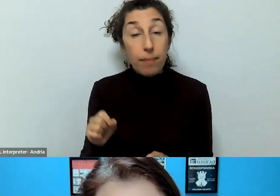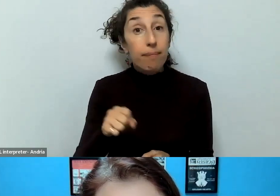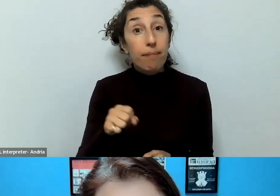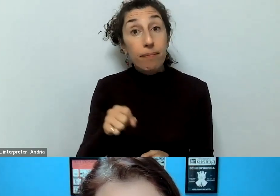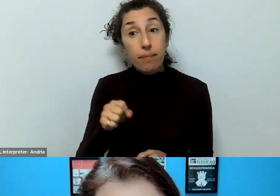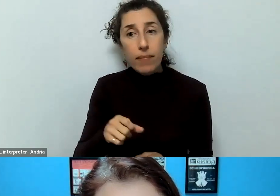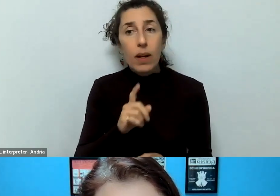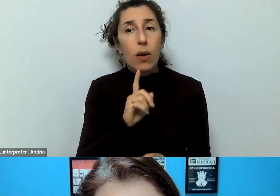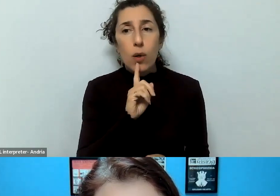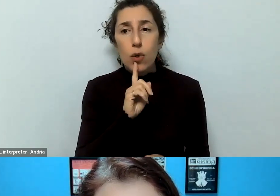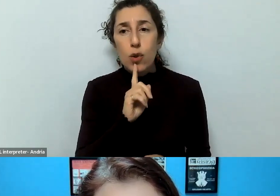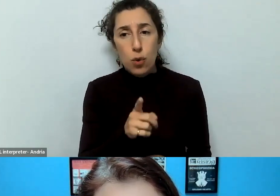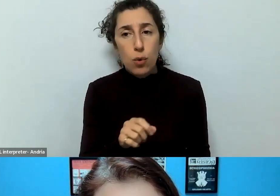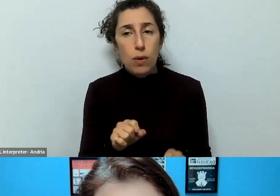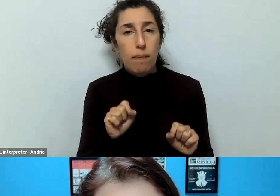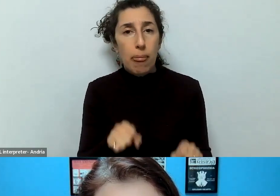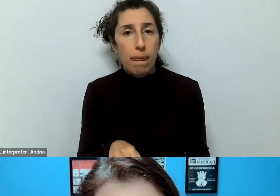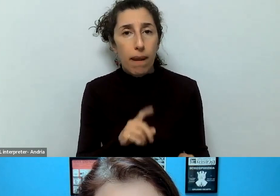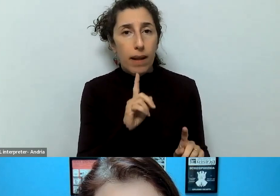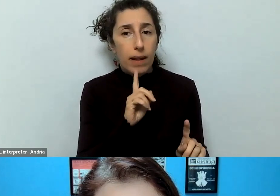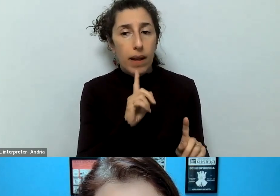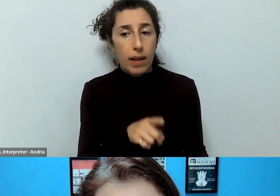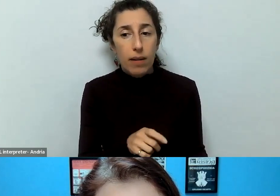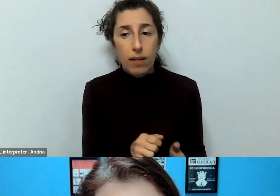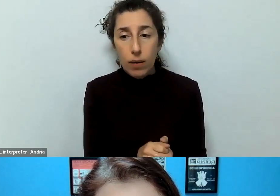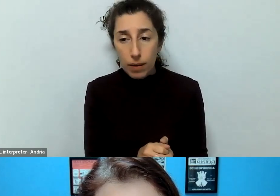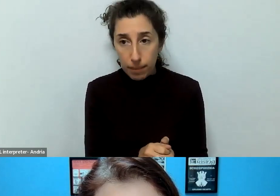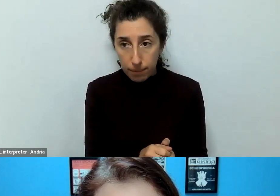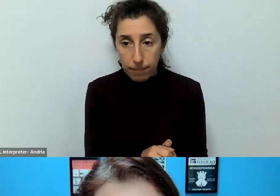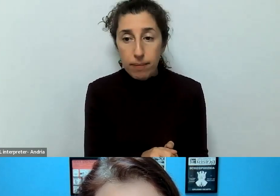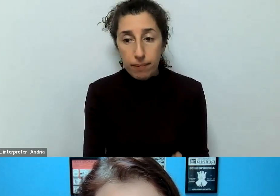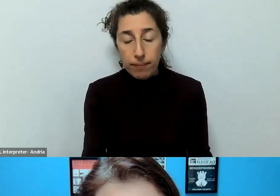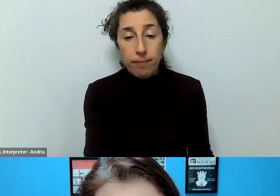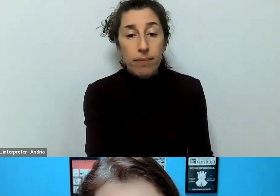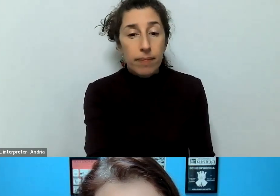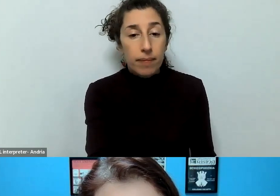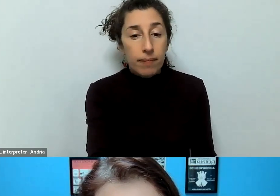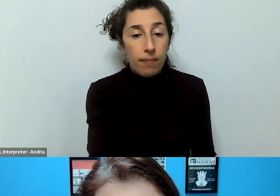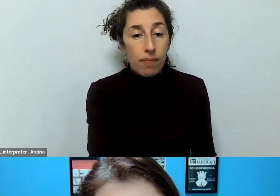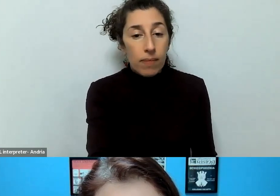Yo diría que hemos visto. Yo estaba teniendo una conversación